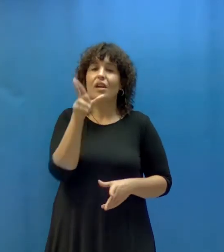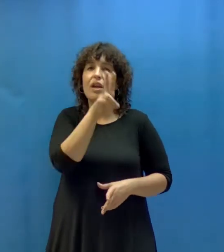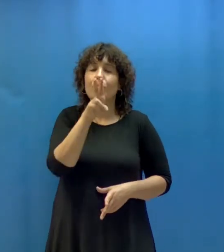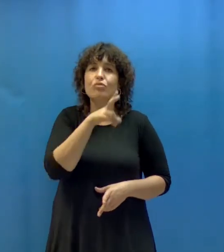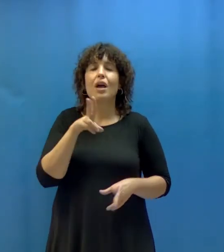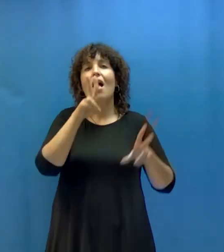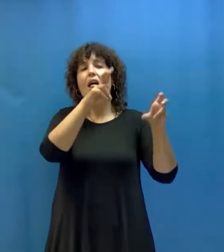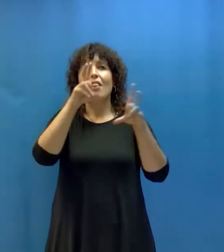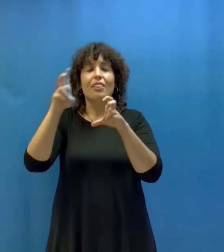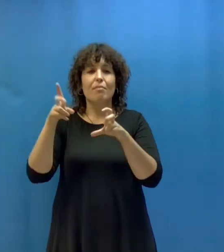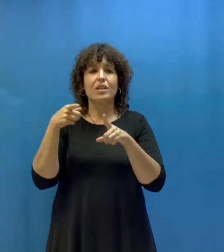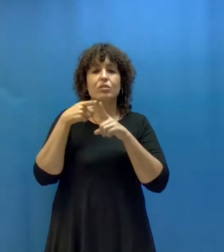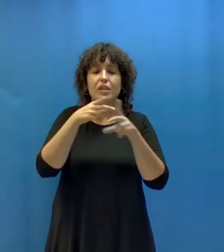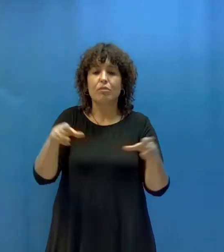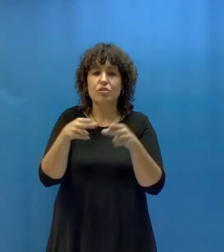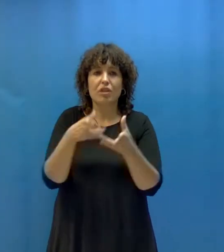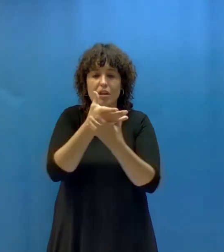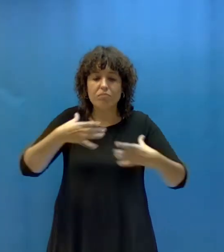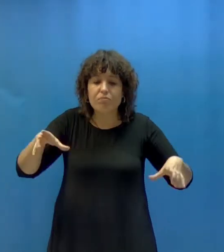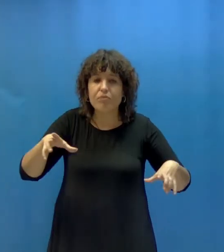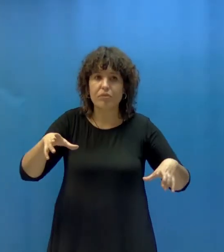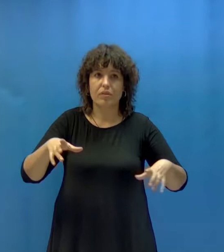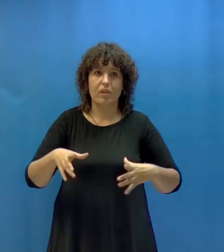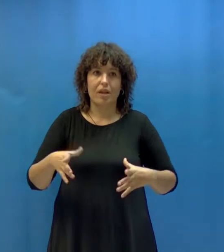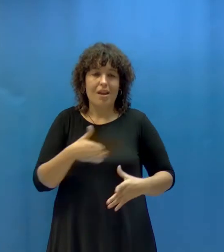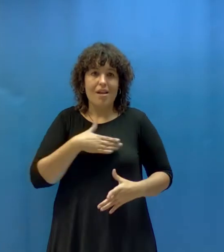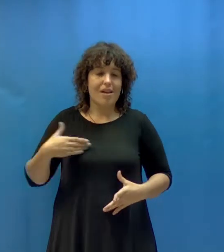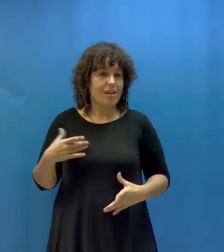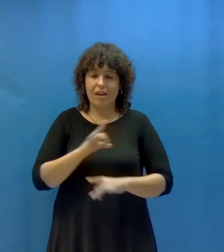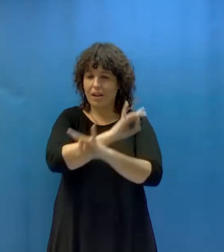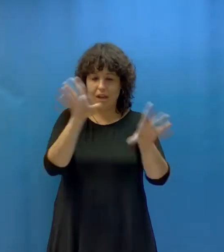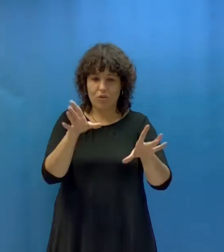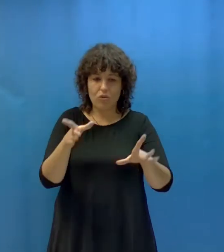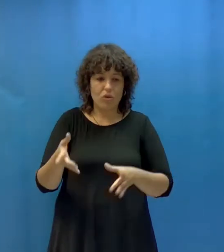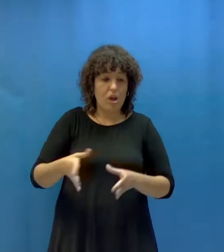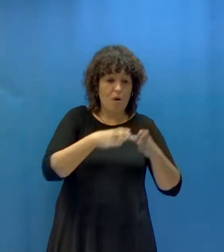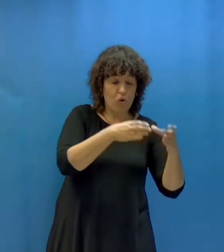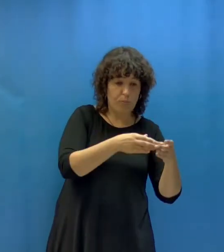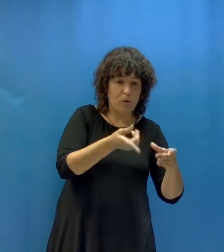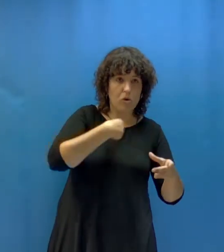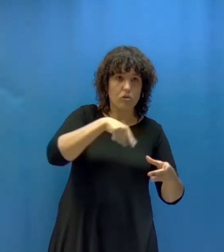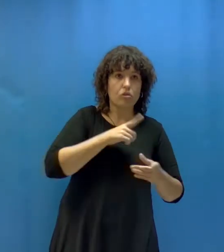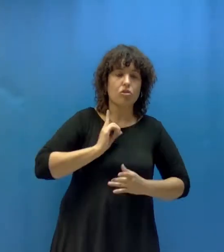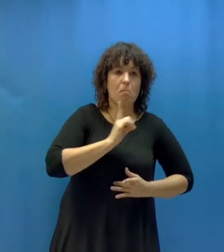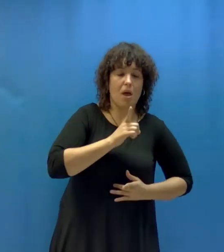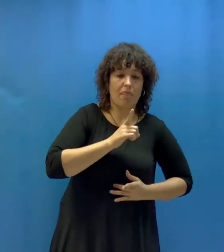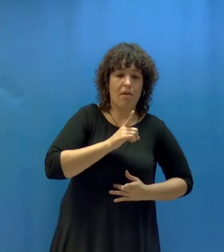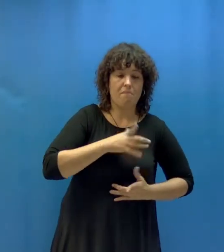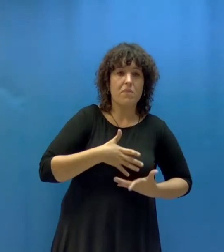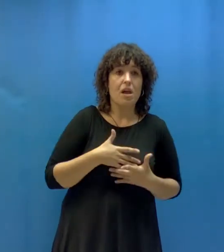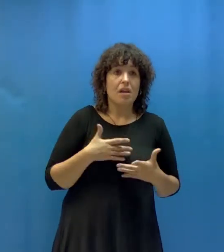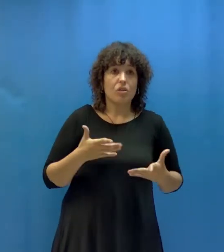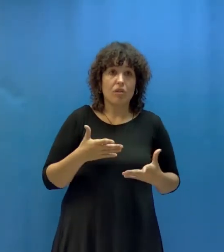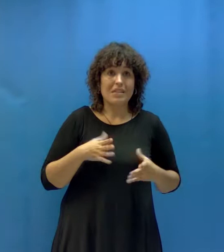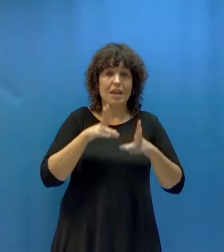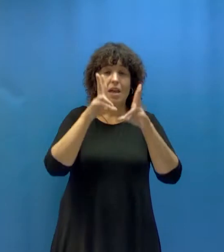bandos, para dejar claro que ellos son los líderes de uno de los bandos. Así, cuanto más se habla de lo que nos divide y no